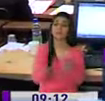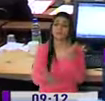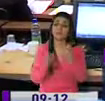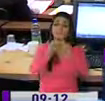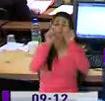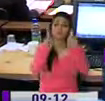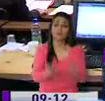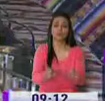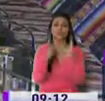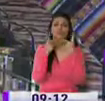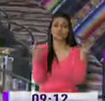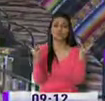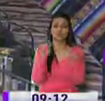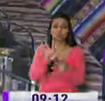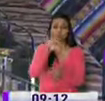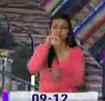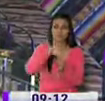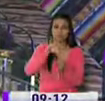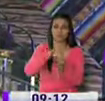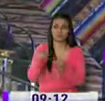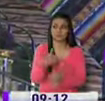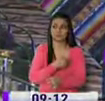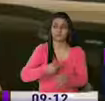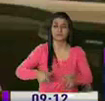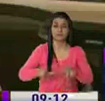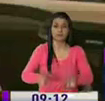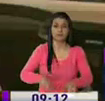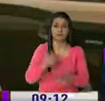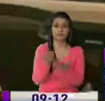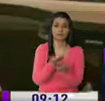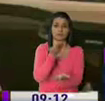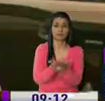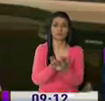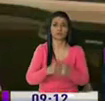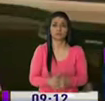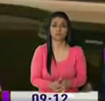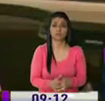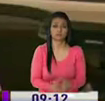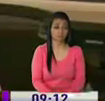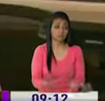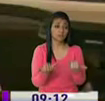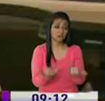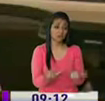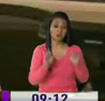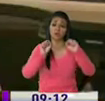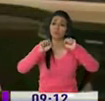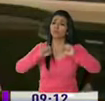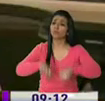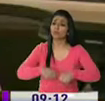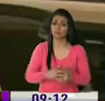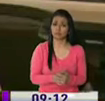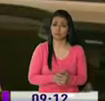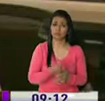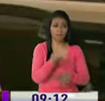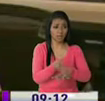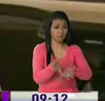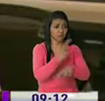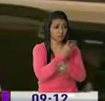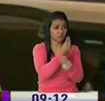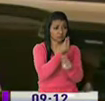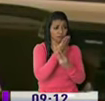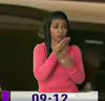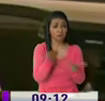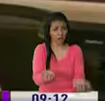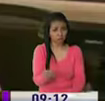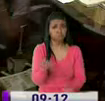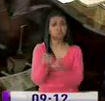una consulta popular por parte del presidente Lenín Moreno. ¿Por qué no hacerlo en esta ocasión? ¿Por qué la Asamblea no pronunciarse a favor de la